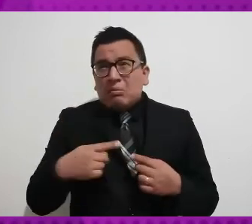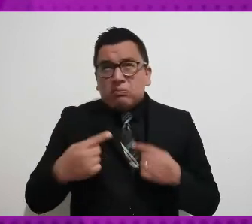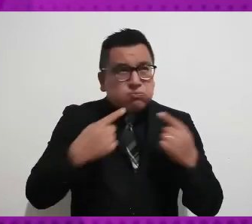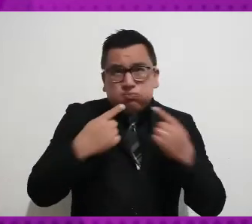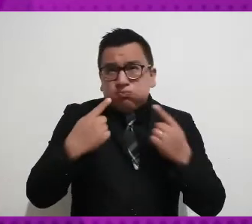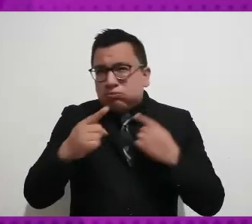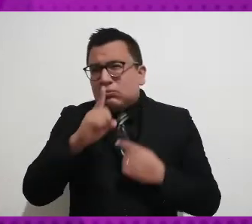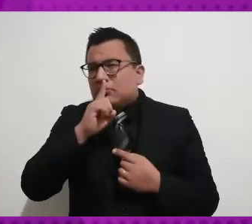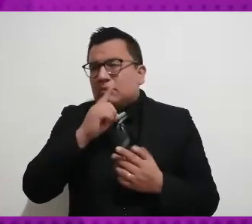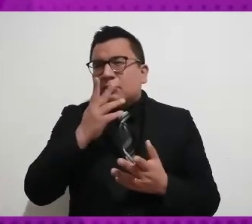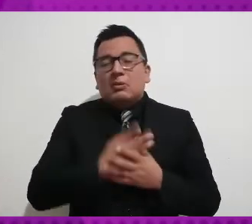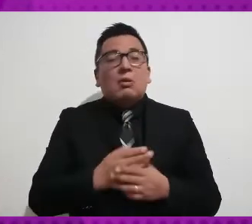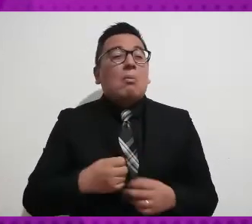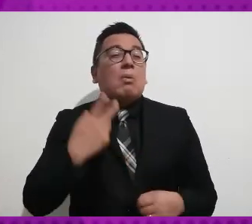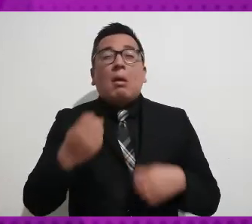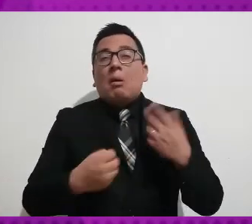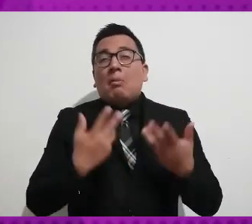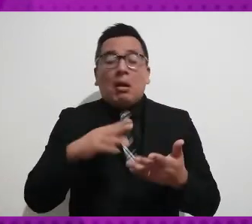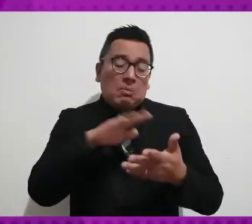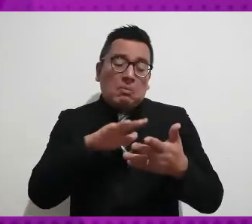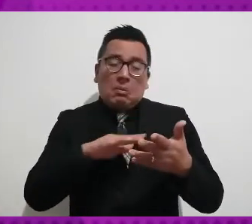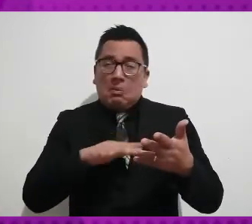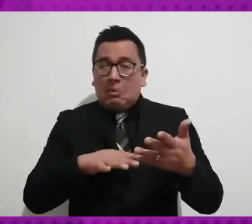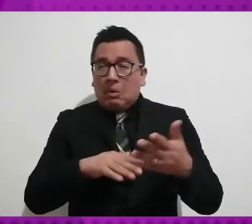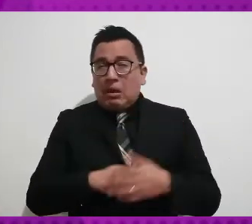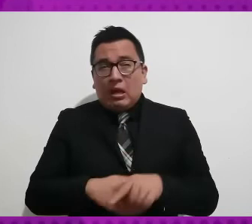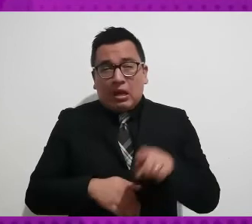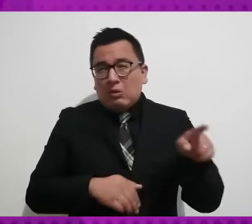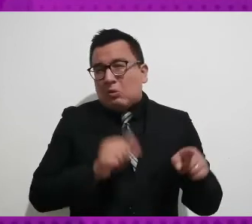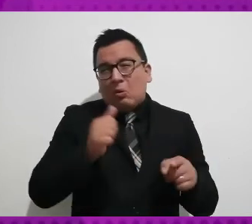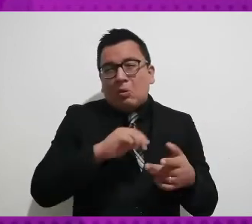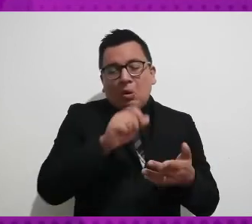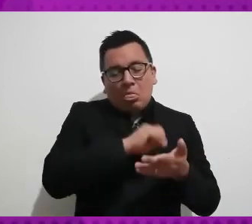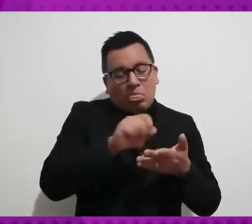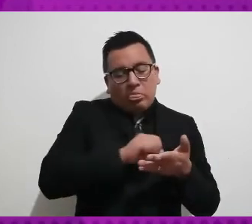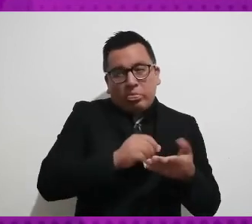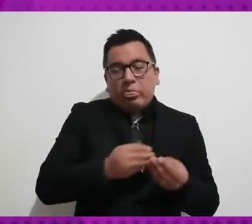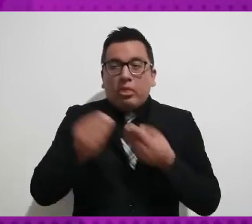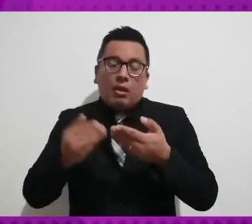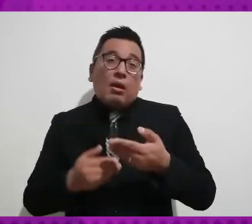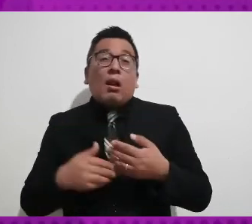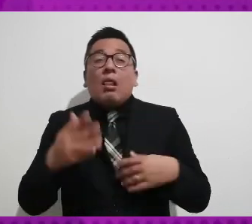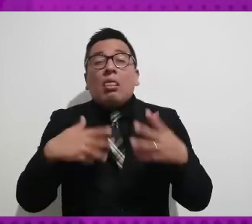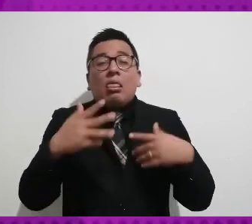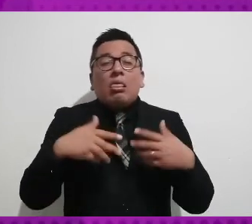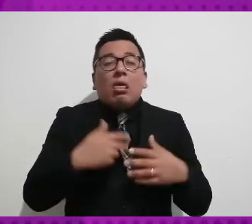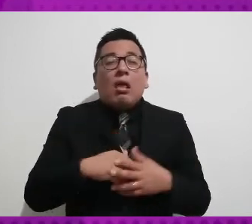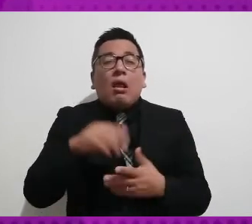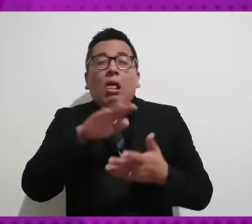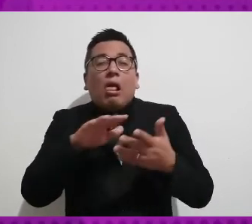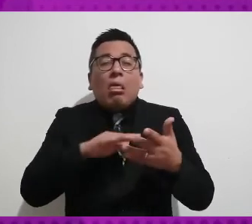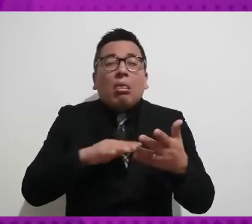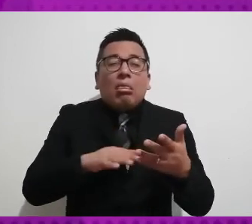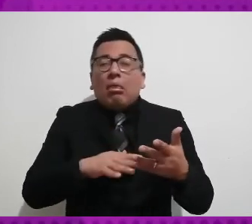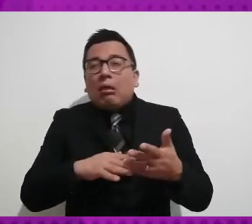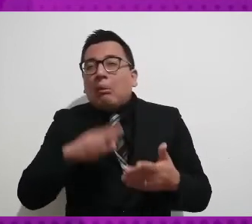ahí a exponer 2, 3 cosas, leen un mensaje que alguien les preparó, en muchos casos lo leen mal,